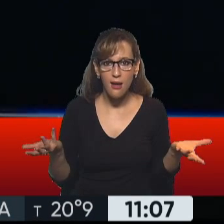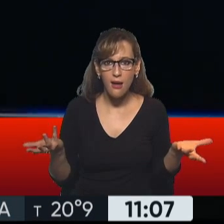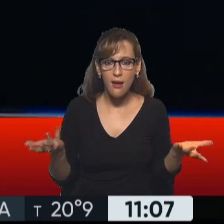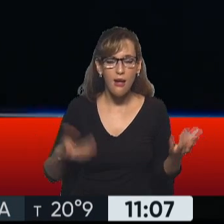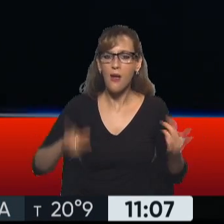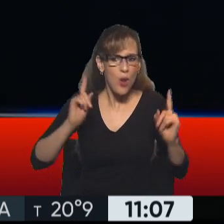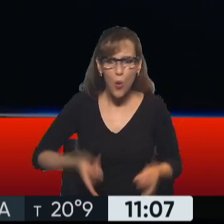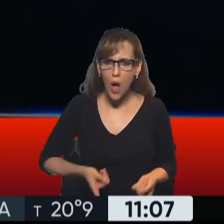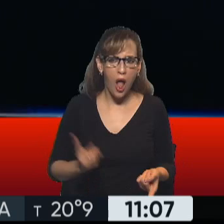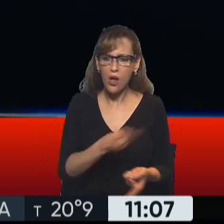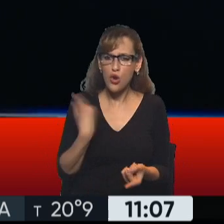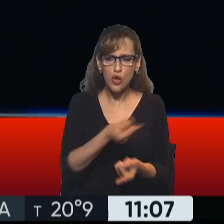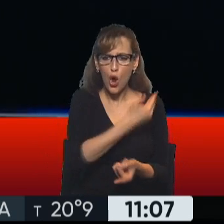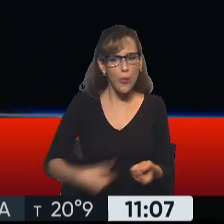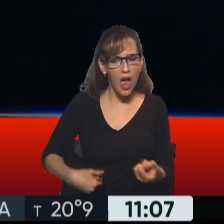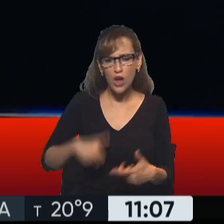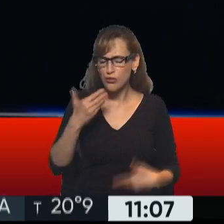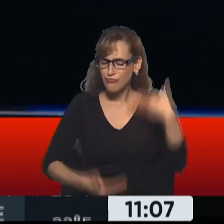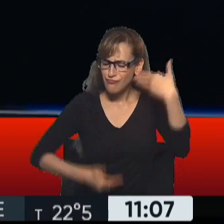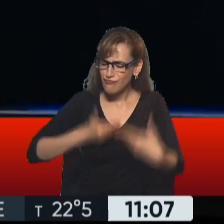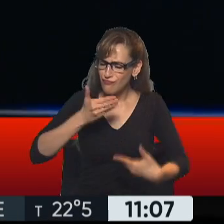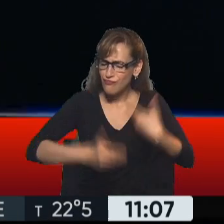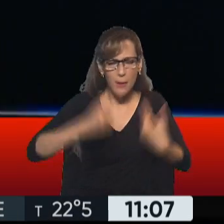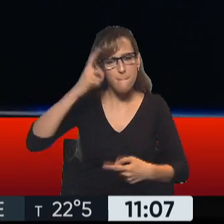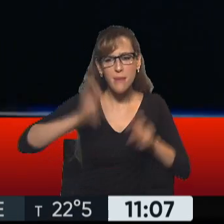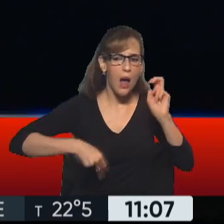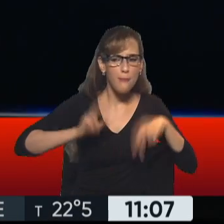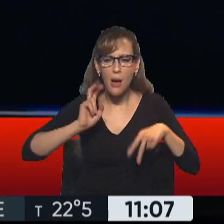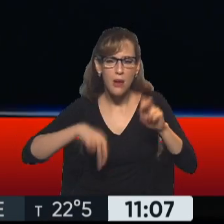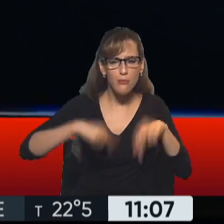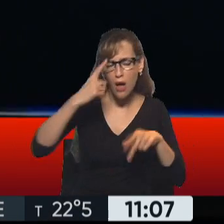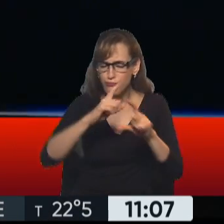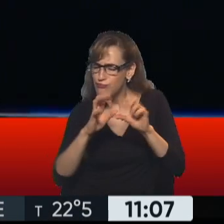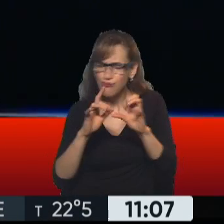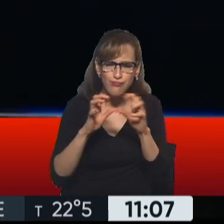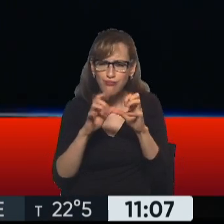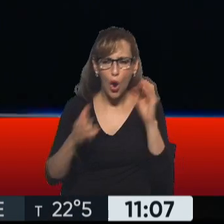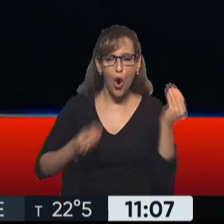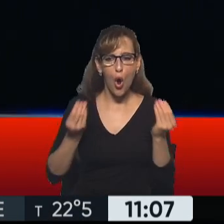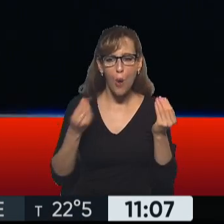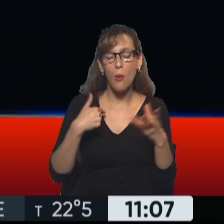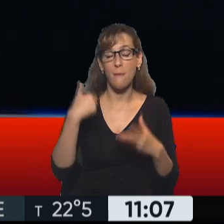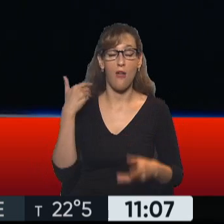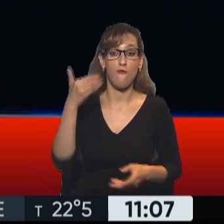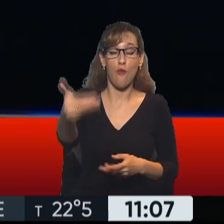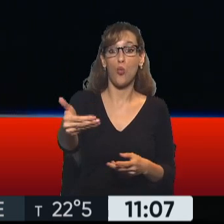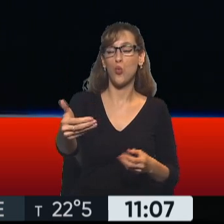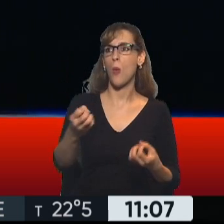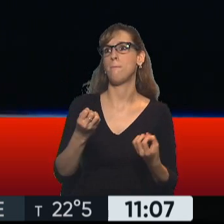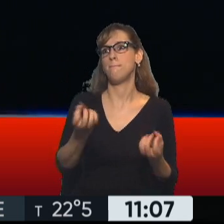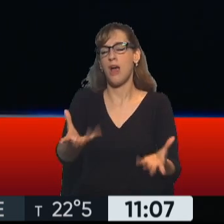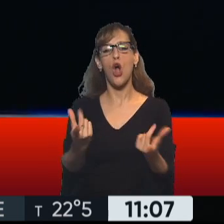seguimos adelante y seguimos planificando y seguimos teniendo esta visión de un futuro mejor. Y por eso es